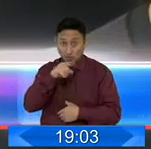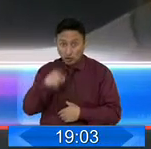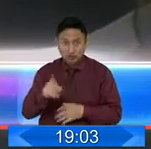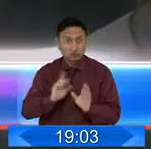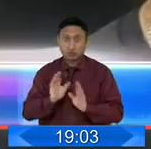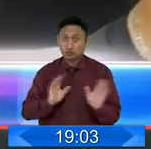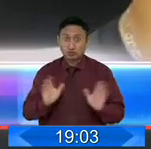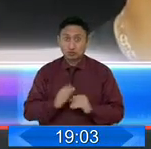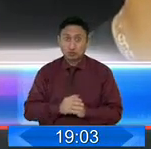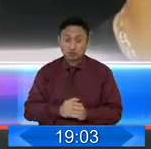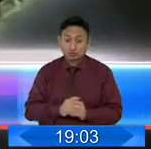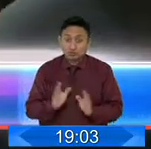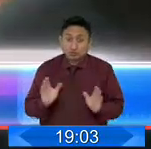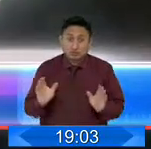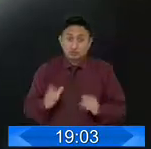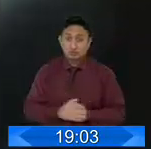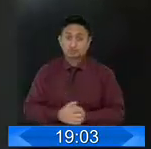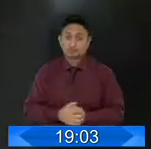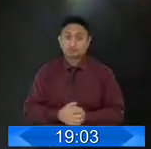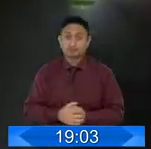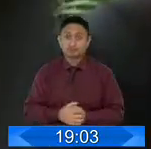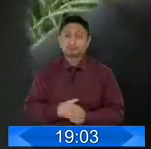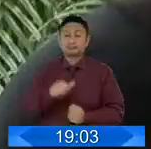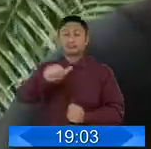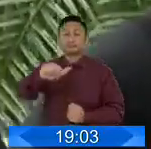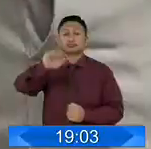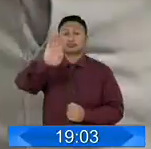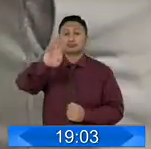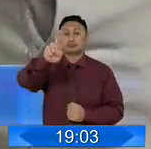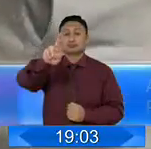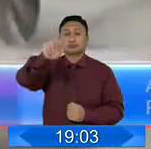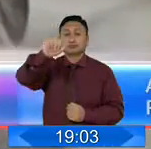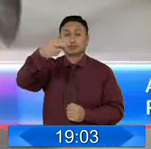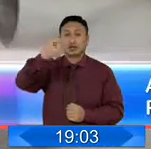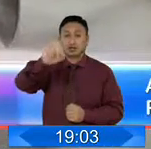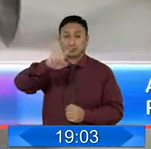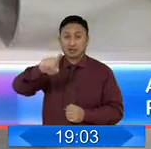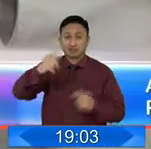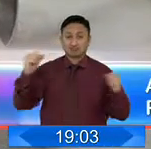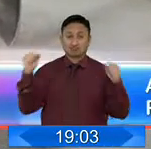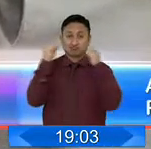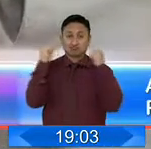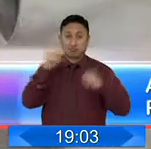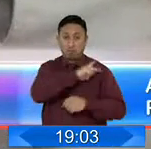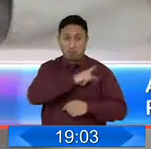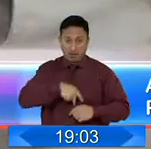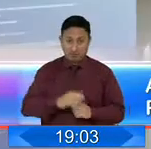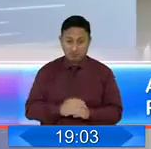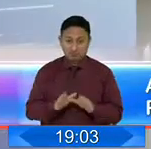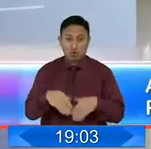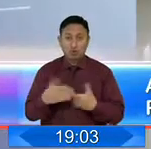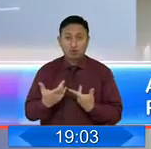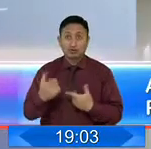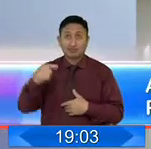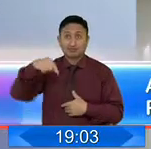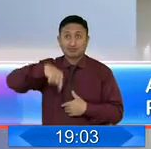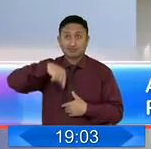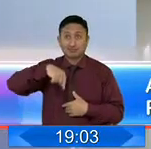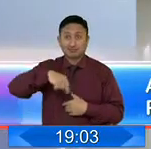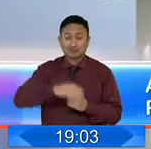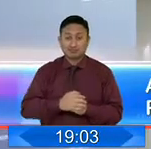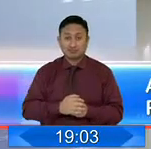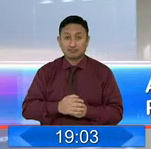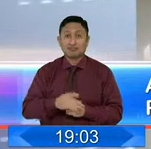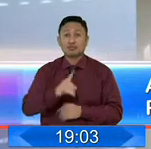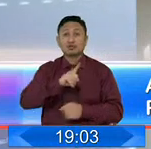todo, ¿no? Abraham Muñoz es entrenador personal. Su nombre salió a la luz pública tras la detención del hermano de